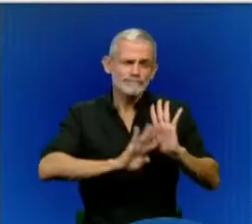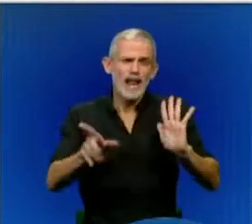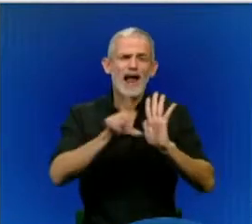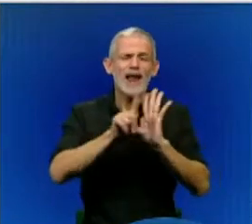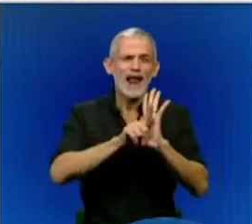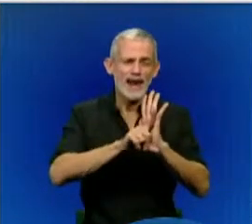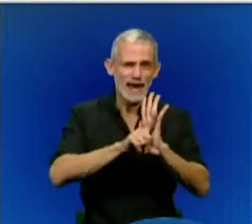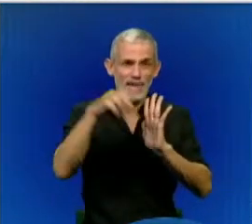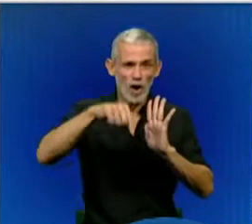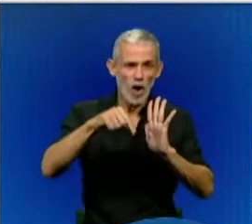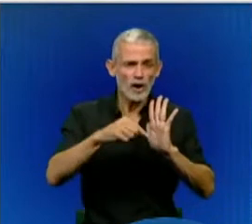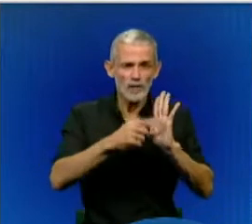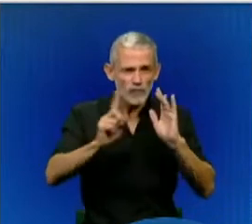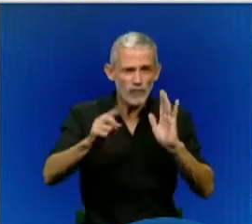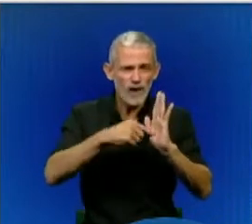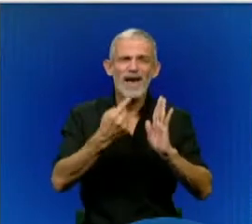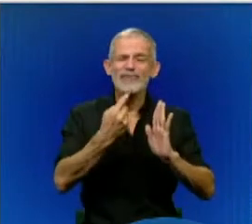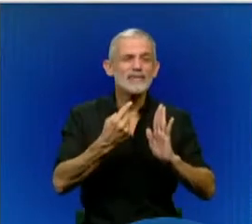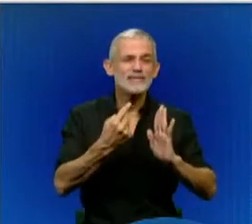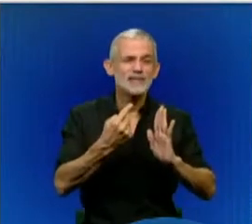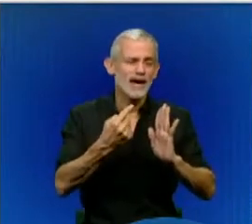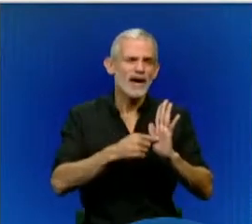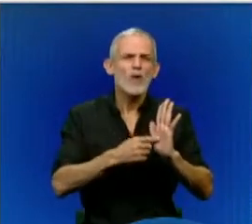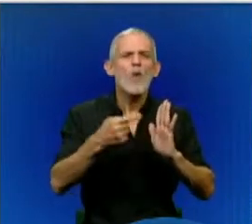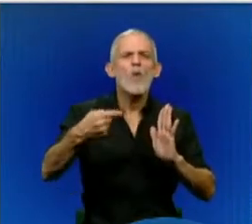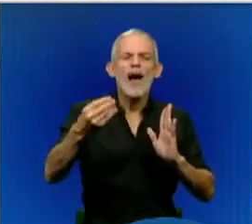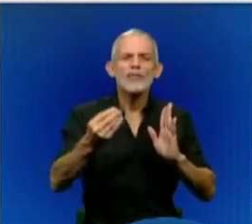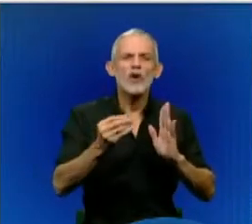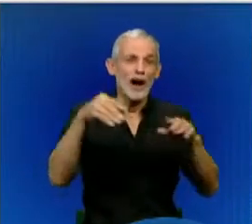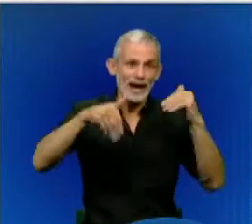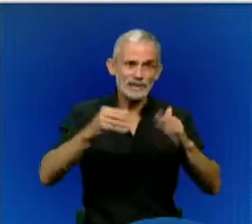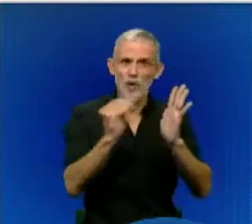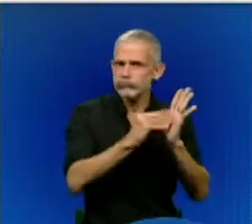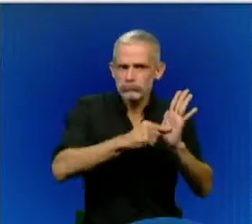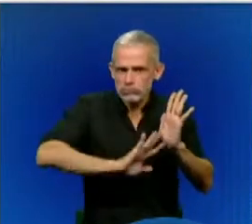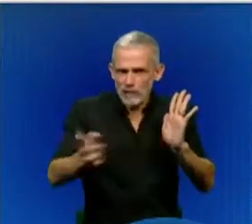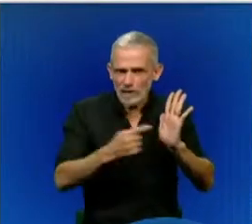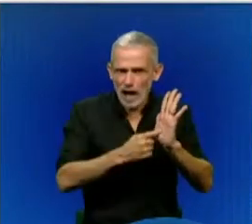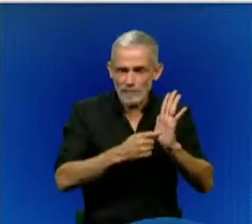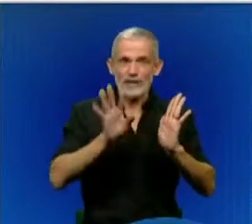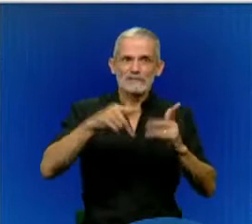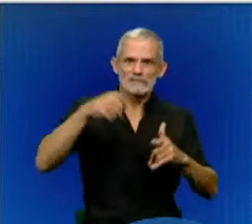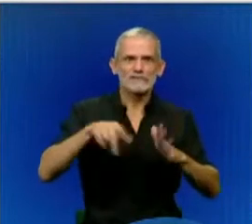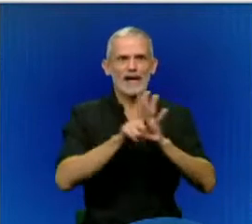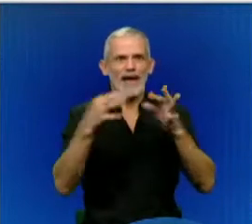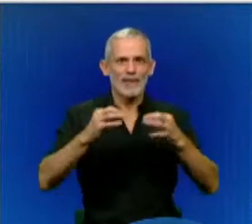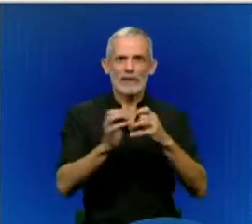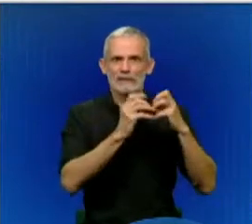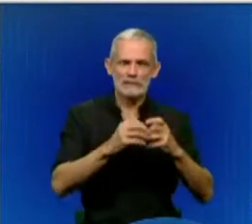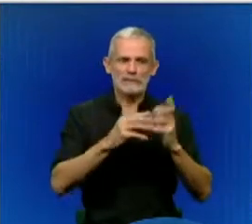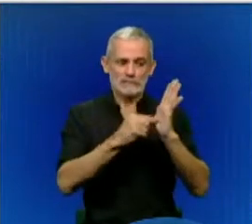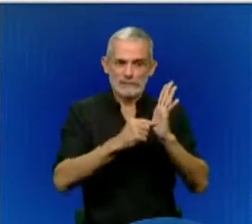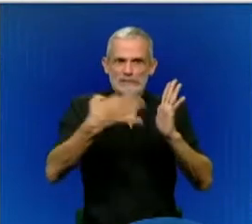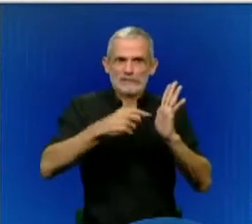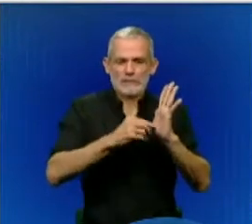ley que hoy rige dice específicamente cuándo tienen que ser las elecciones y por eso, de hecho, estamos teniendo que tener